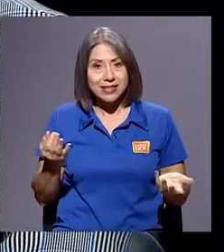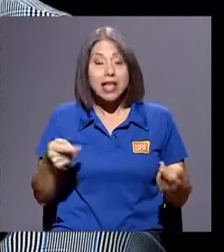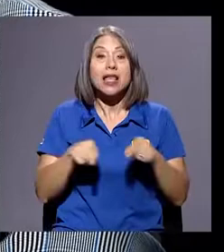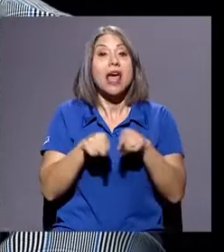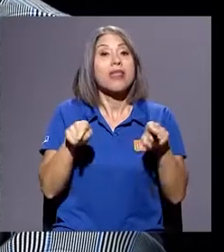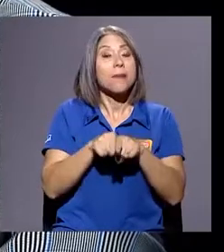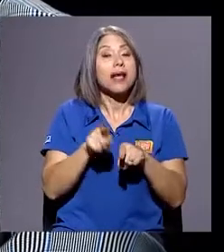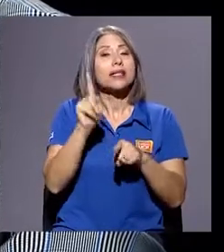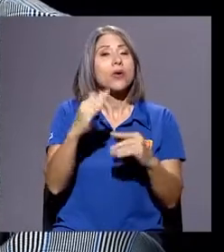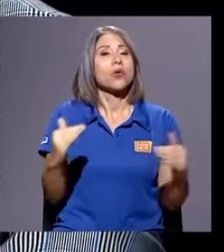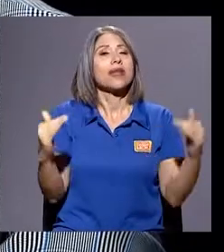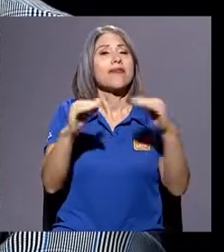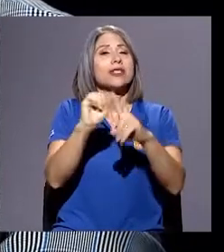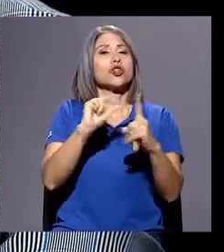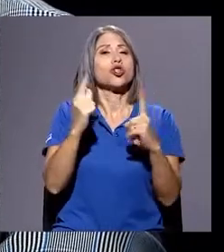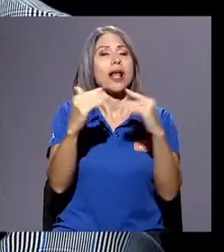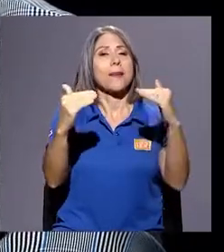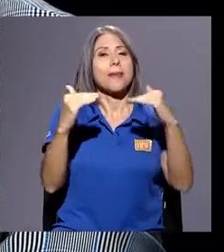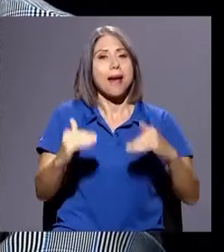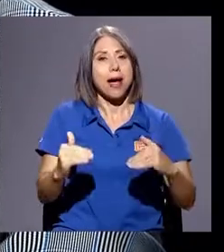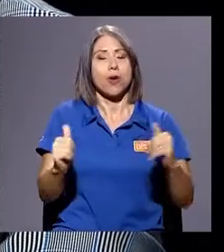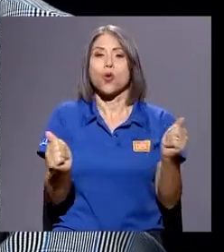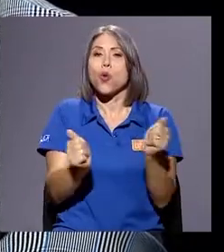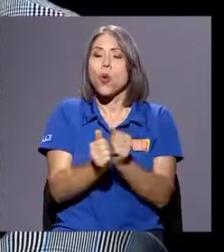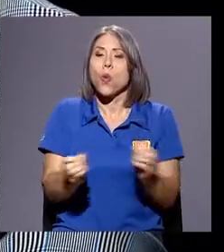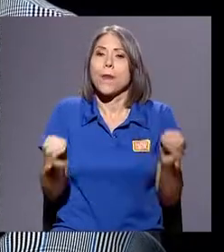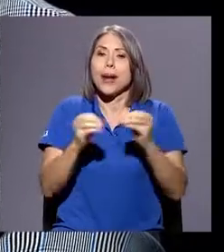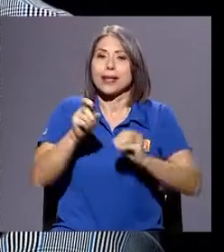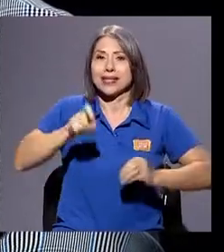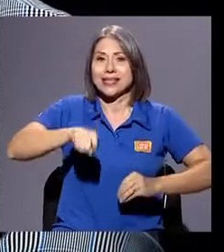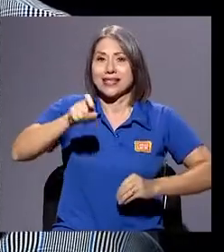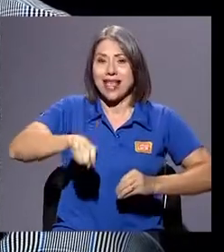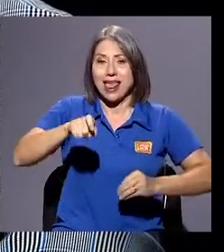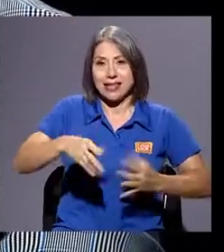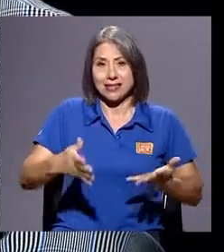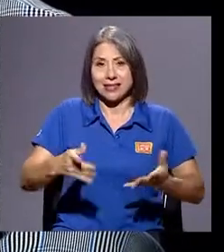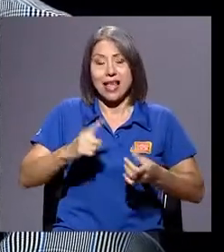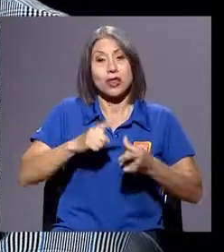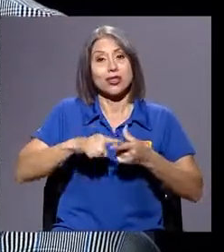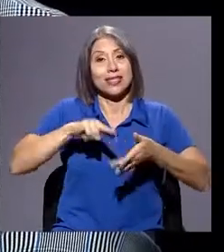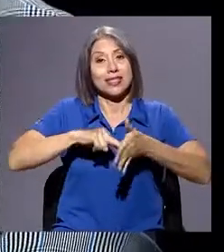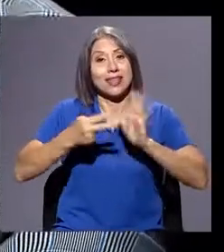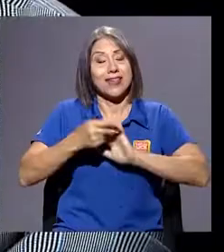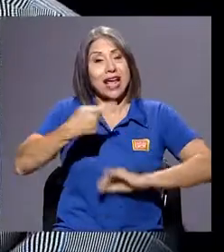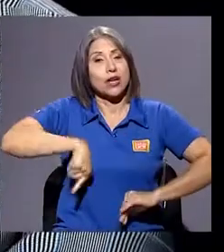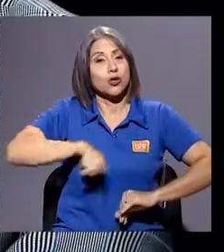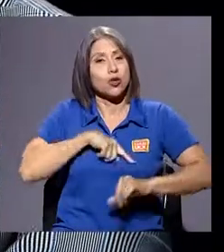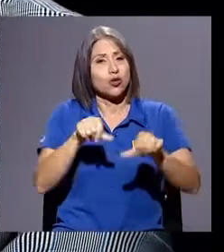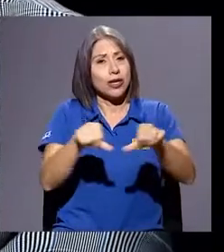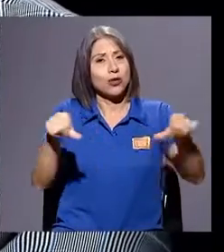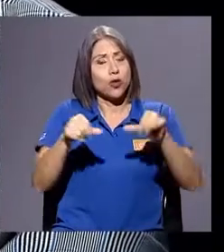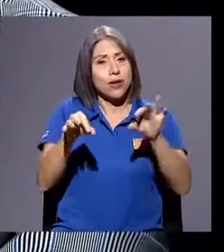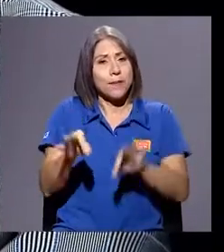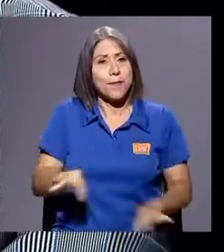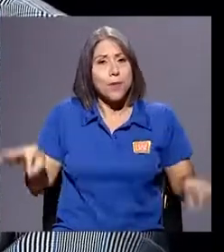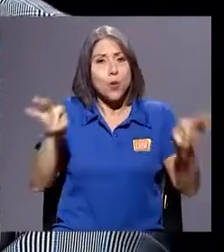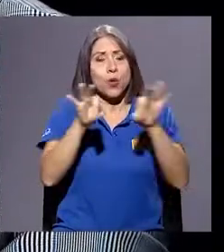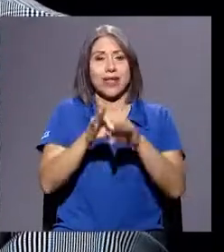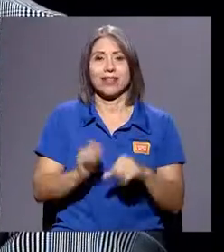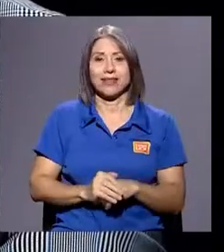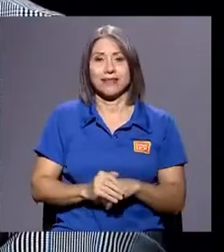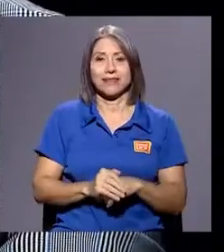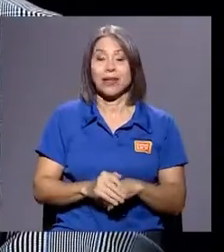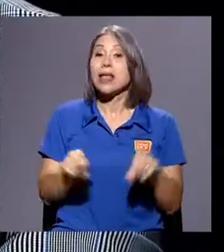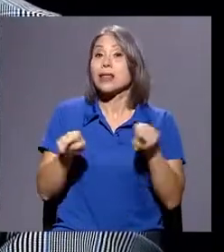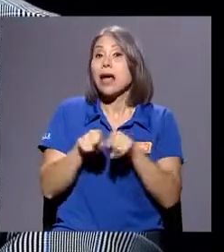estrato social mucho más bajo, con mucho más necesidades, que hace que seamos un sector importante, con otro elemento